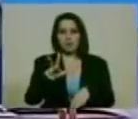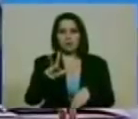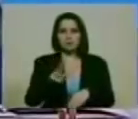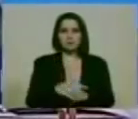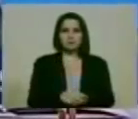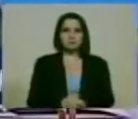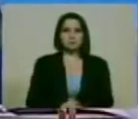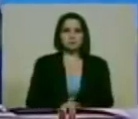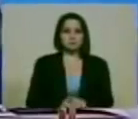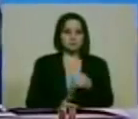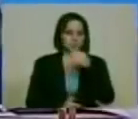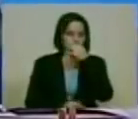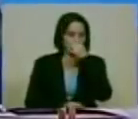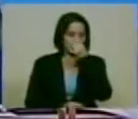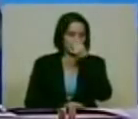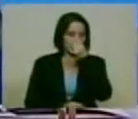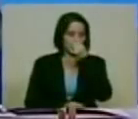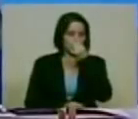43.